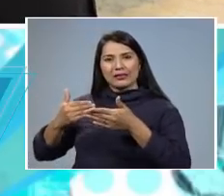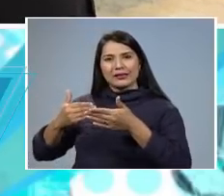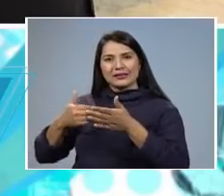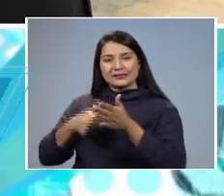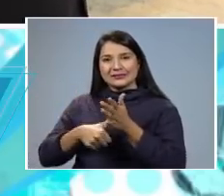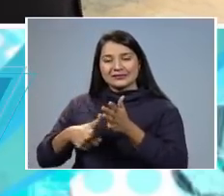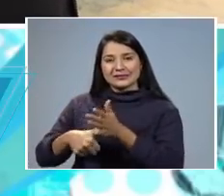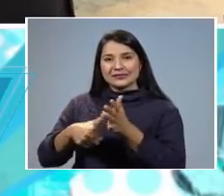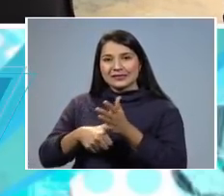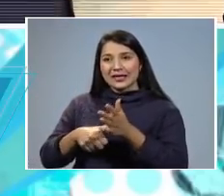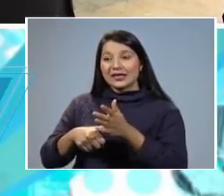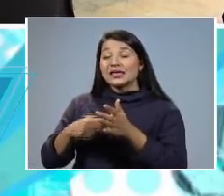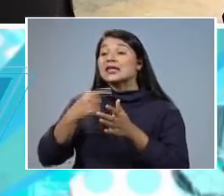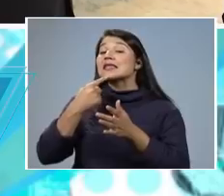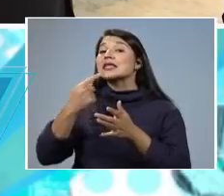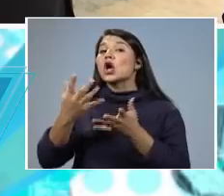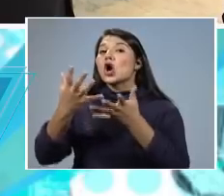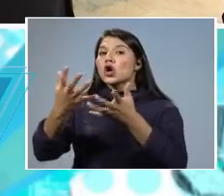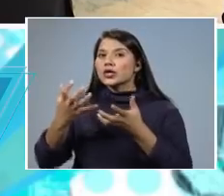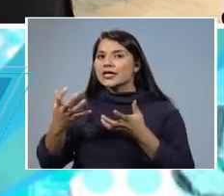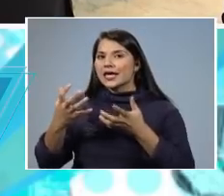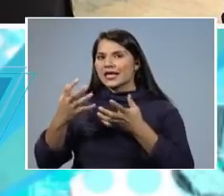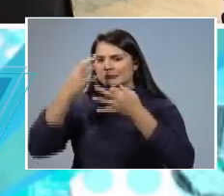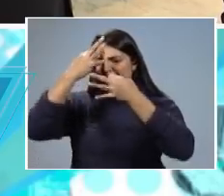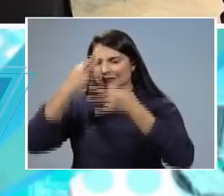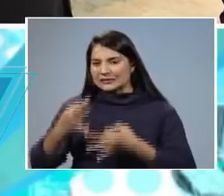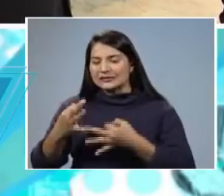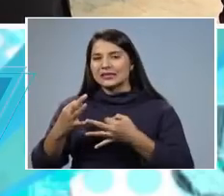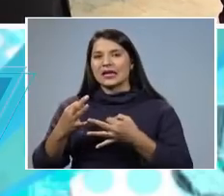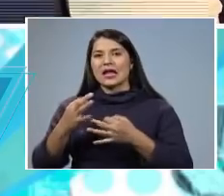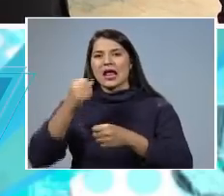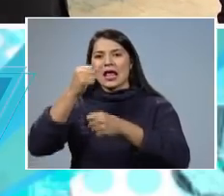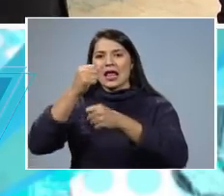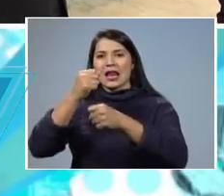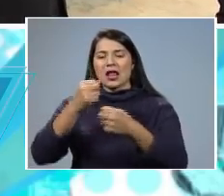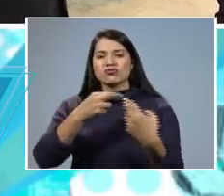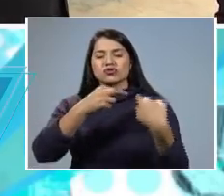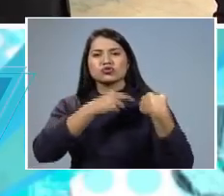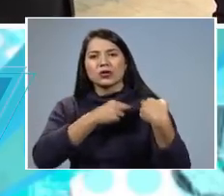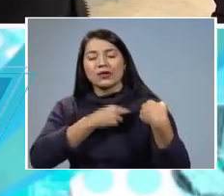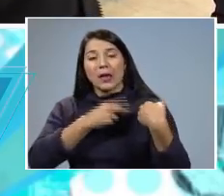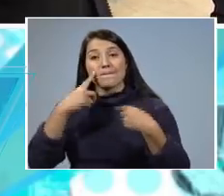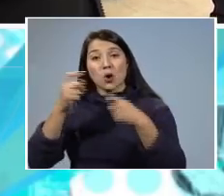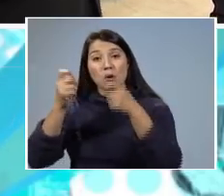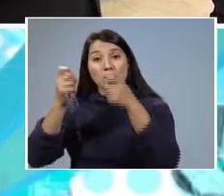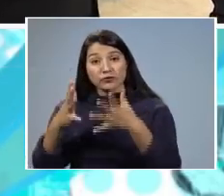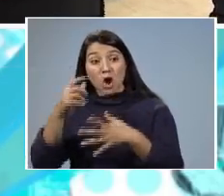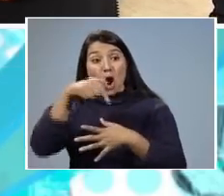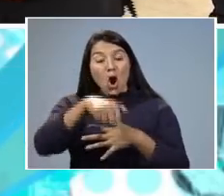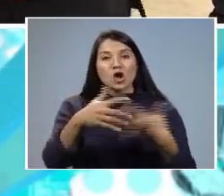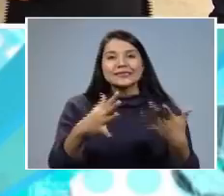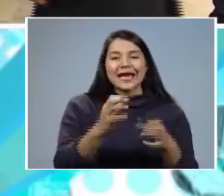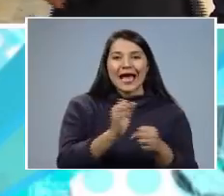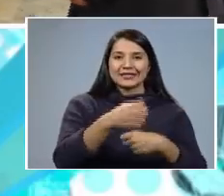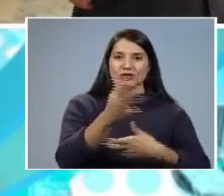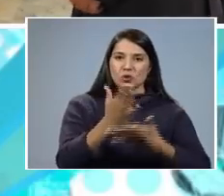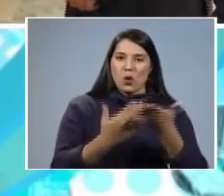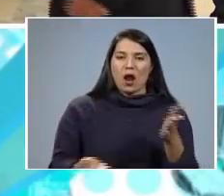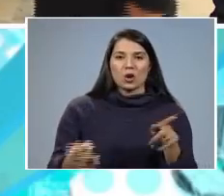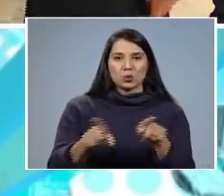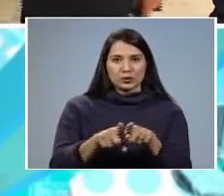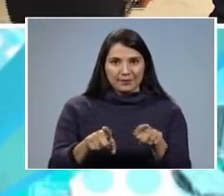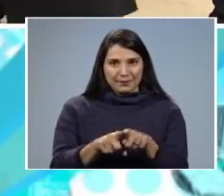redefinir las funciones de las y los educadores, reduciendo la parte administrativa, hoy se dio un paso adelante también. Ese